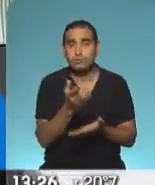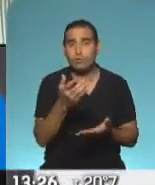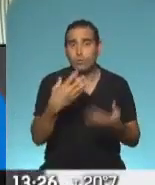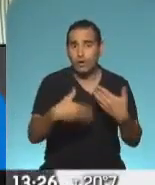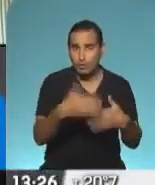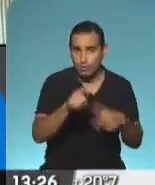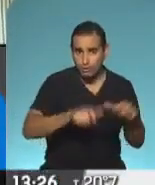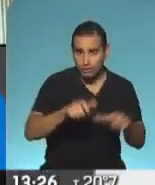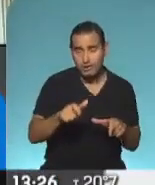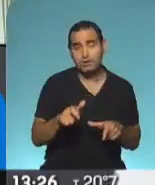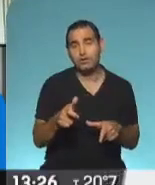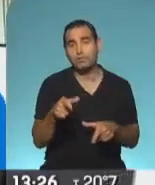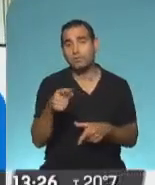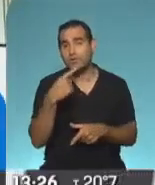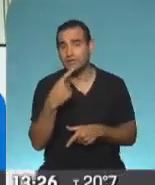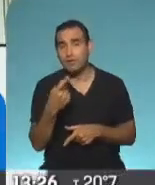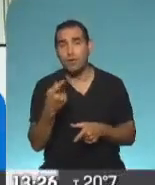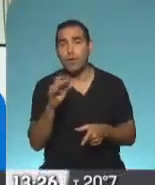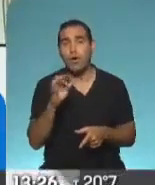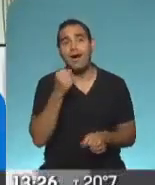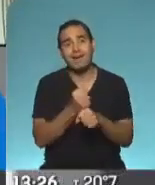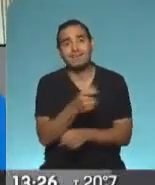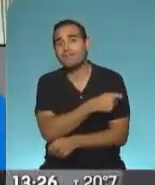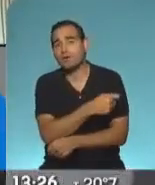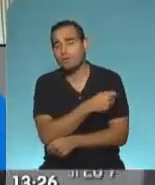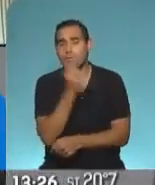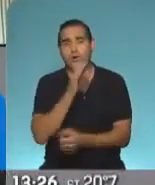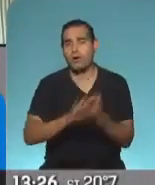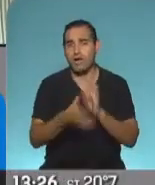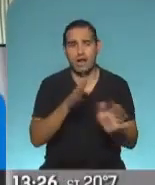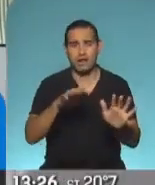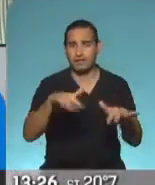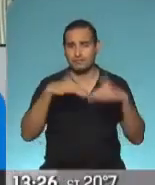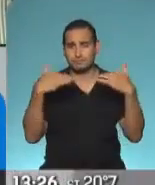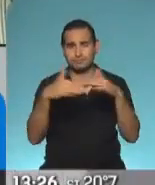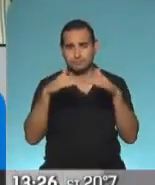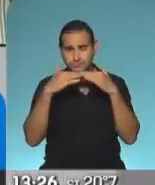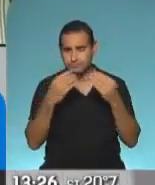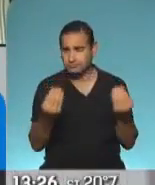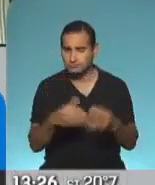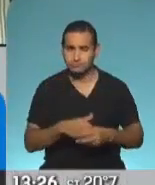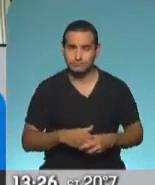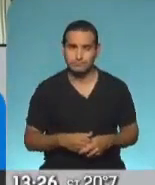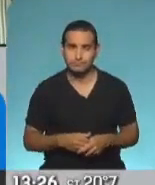como bien usted dice, hasta que no esté la vacuna, ¿habrá que olvidarse de público en los estadios viendo fútbol?